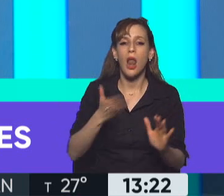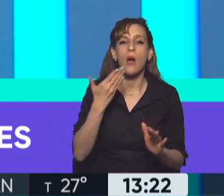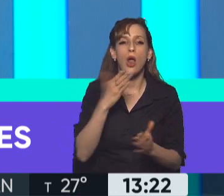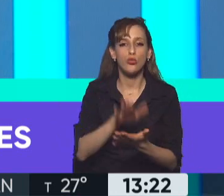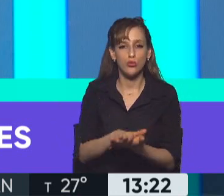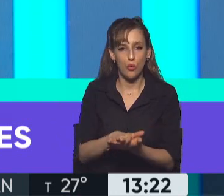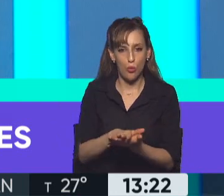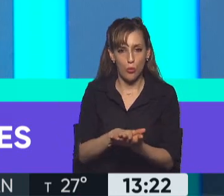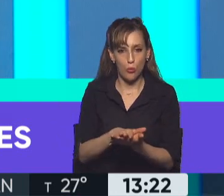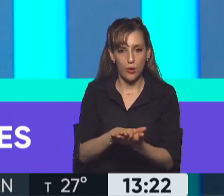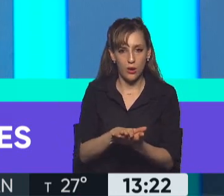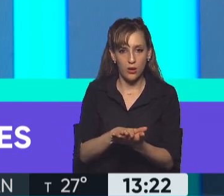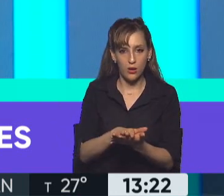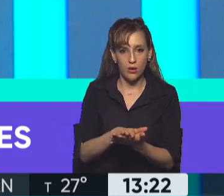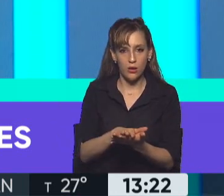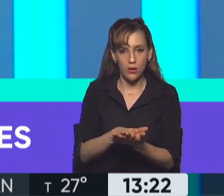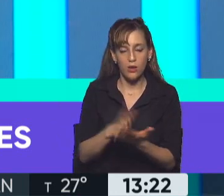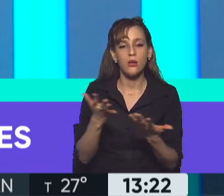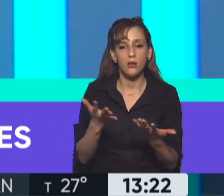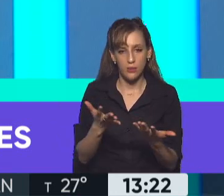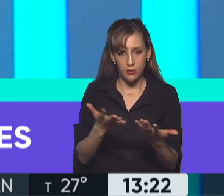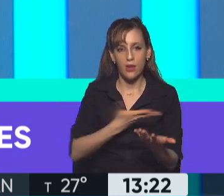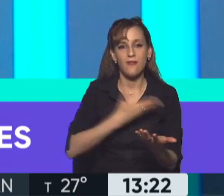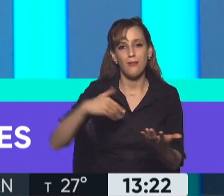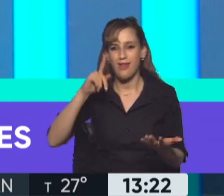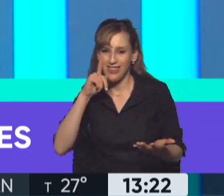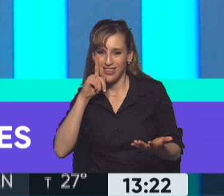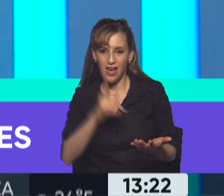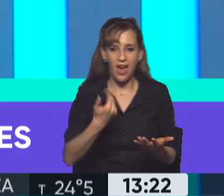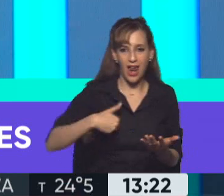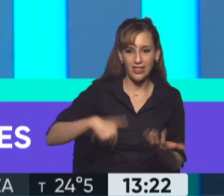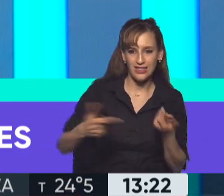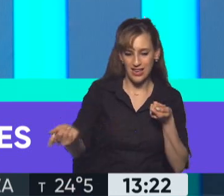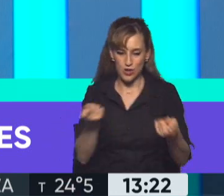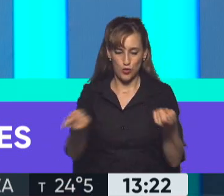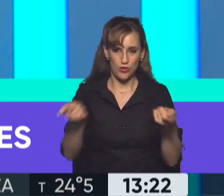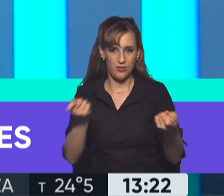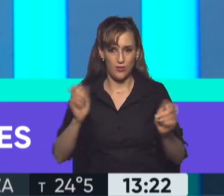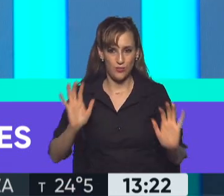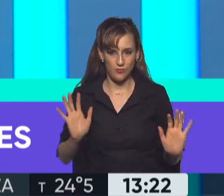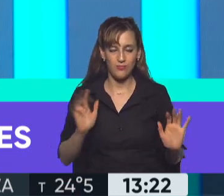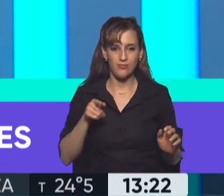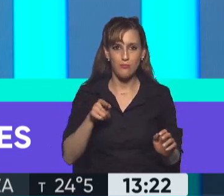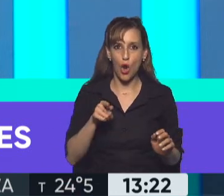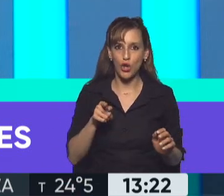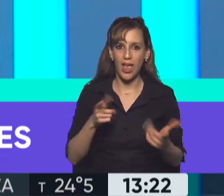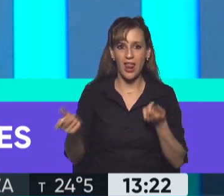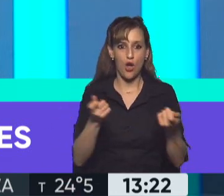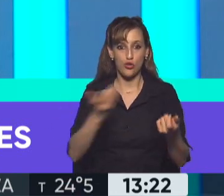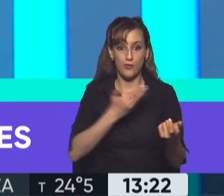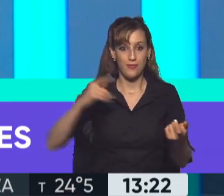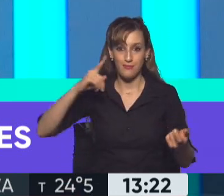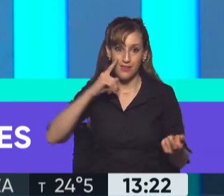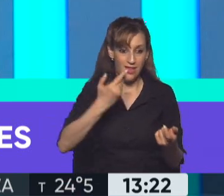postura y las negociaciones argentinas con el feil porque esto tiene trascendencia regional lo que está pasando y más